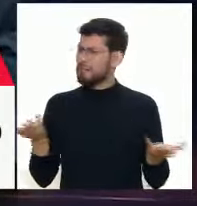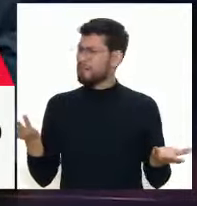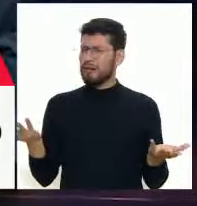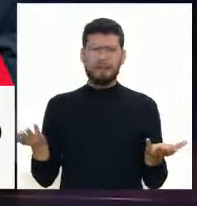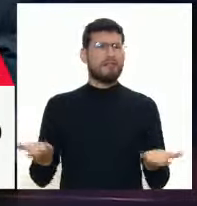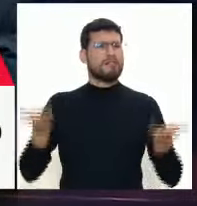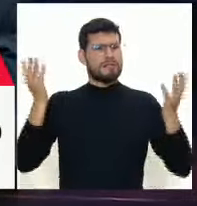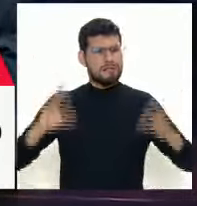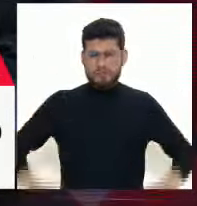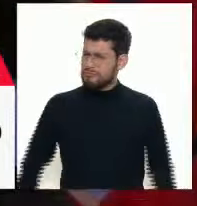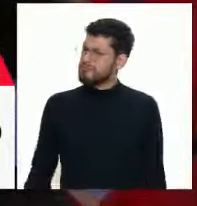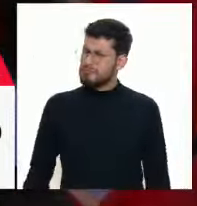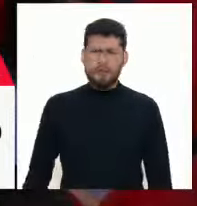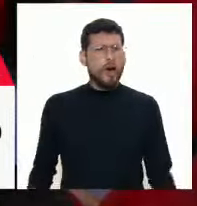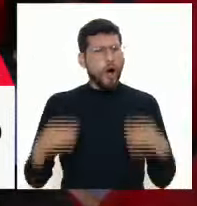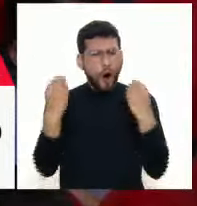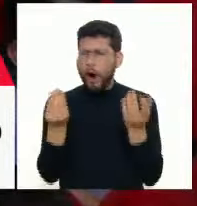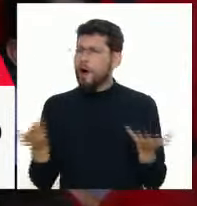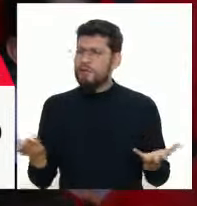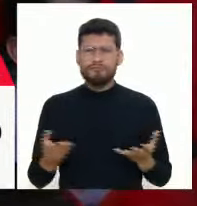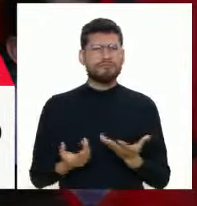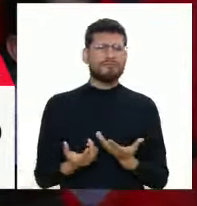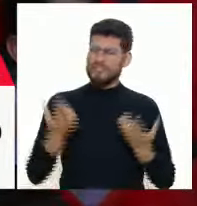chips? ¿Cómo?